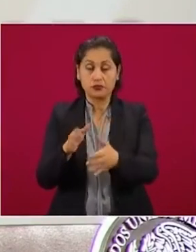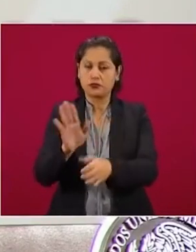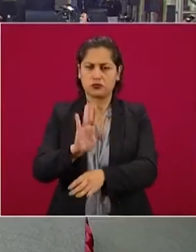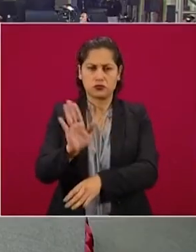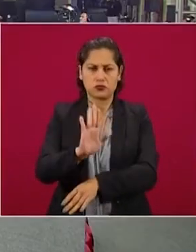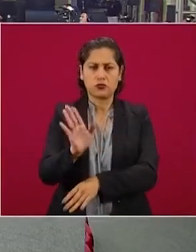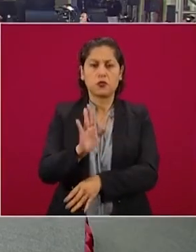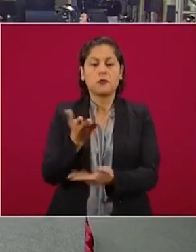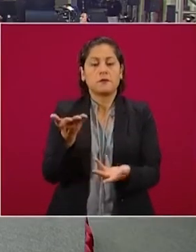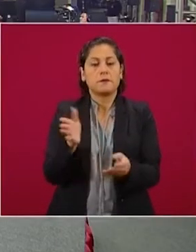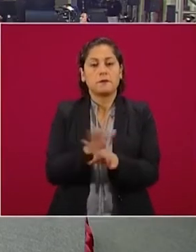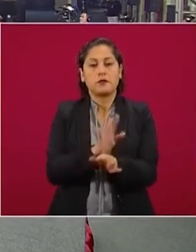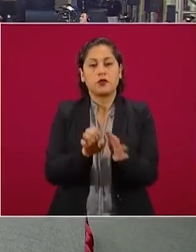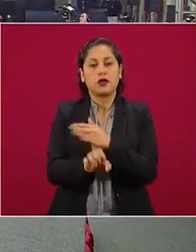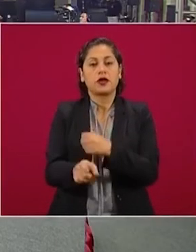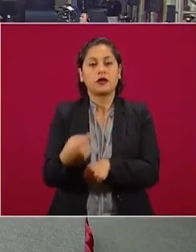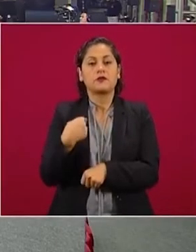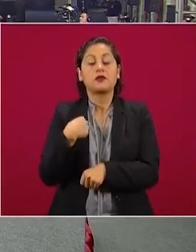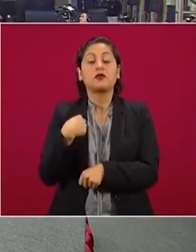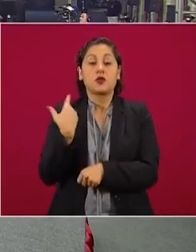solicita un presupuesto austero